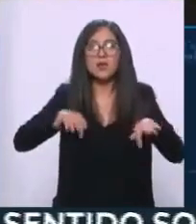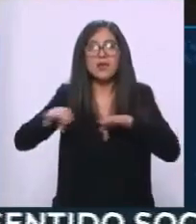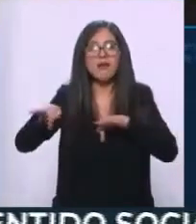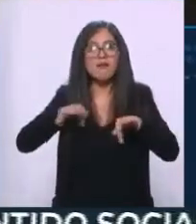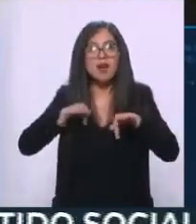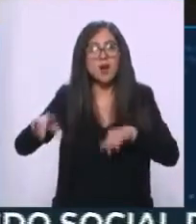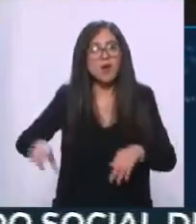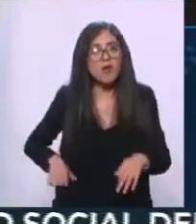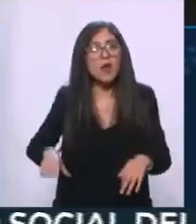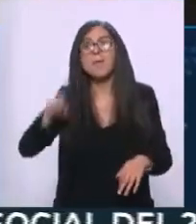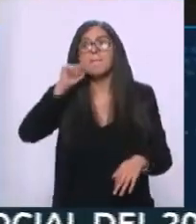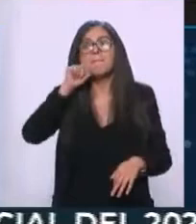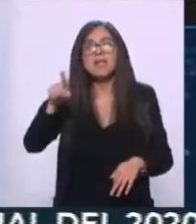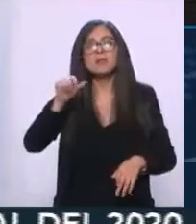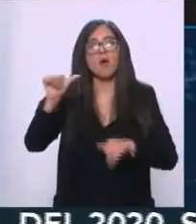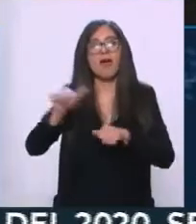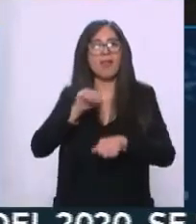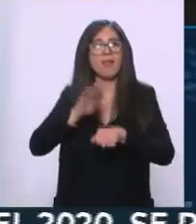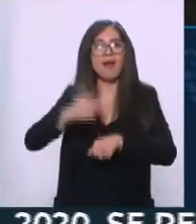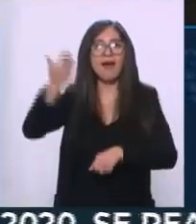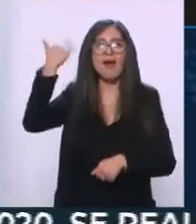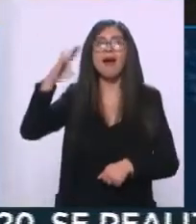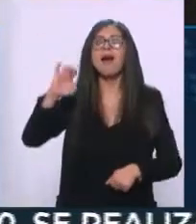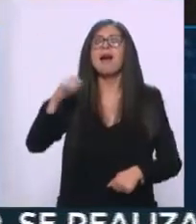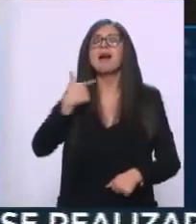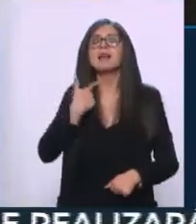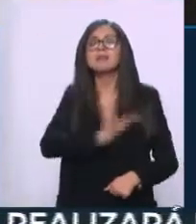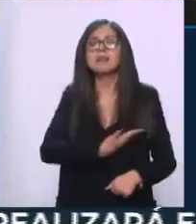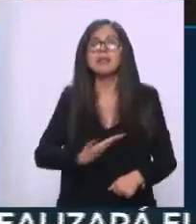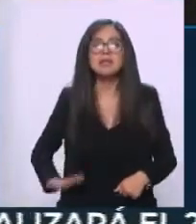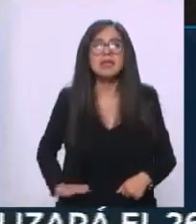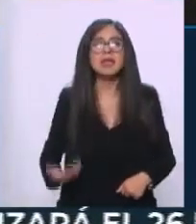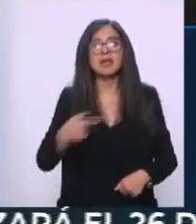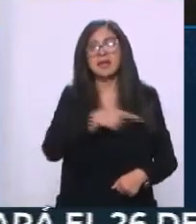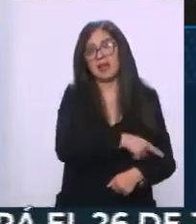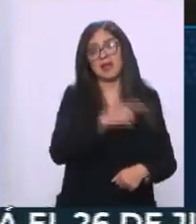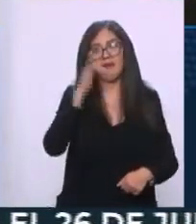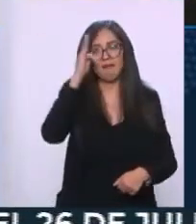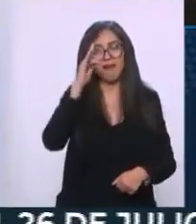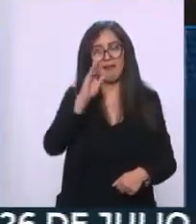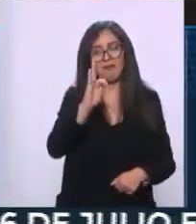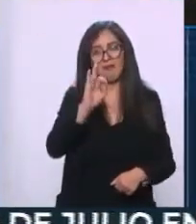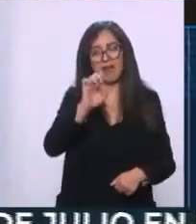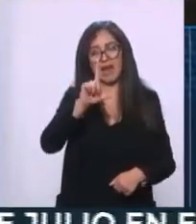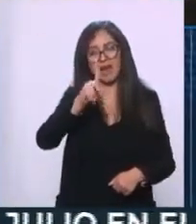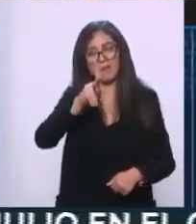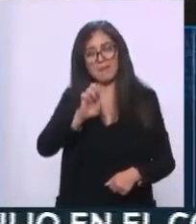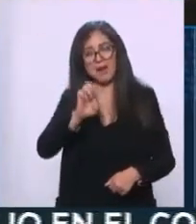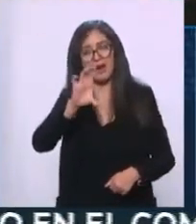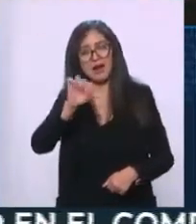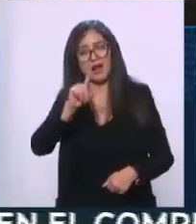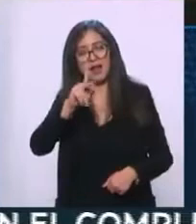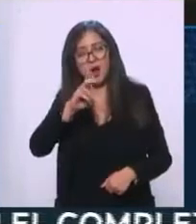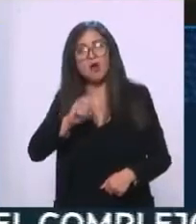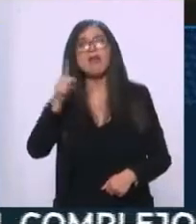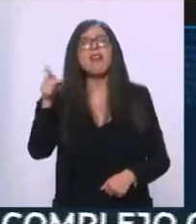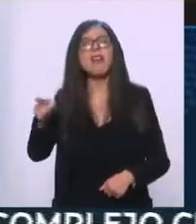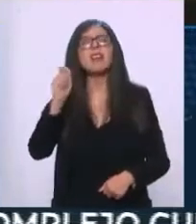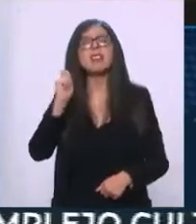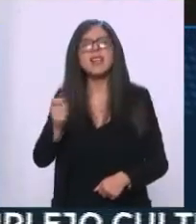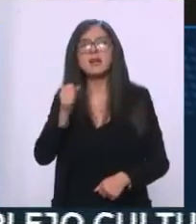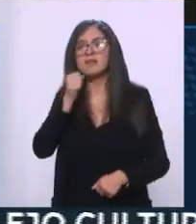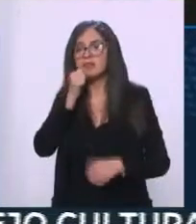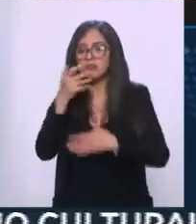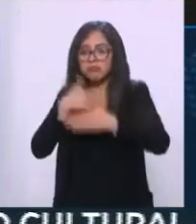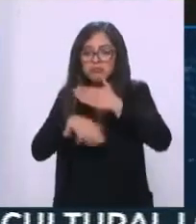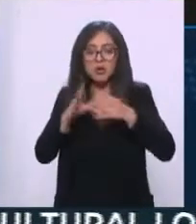Felipe Calderón Hinojosa, de quien sabemos, de acuerdo con tu reportaje, que le habrían filtrado la información de esta